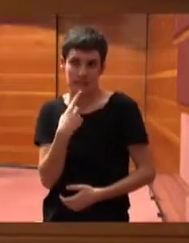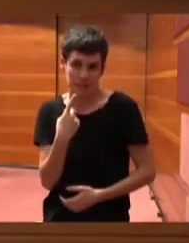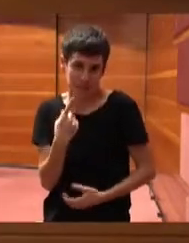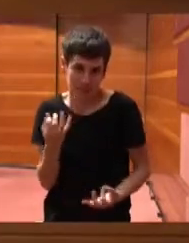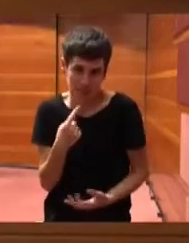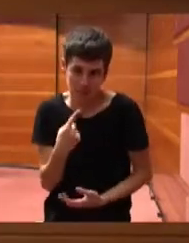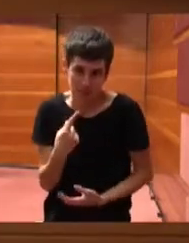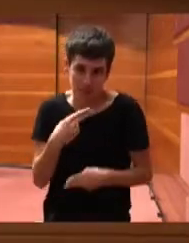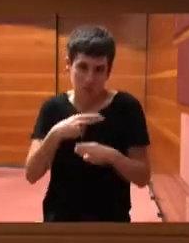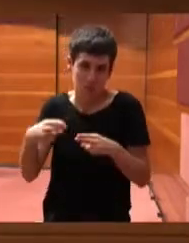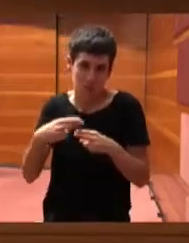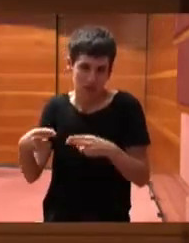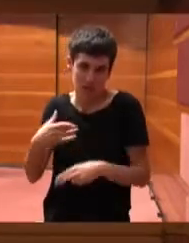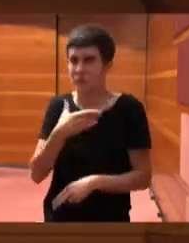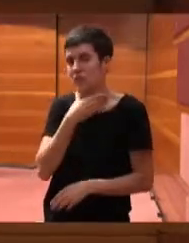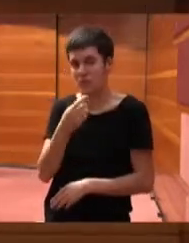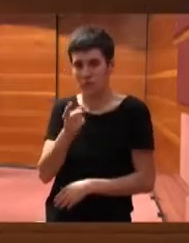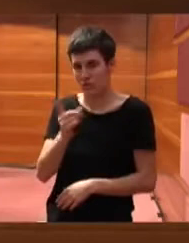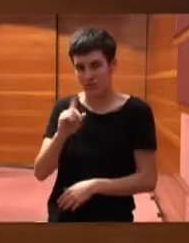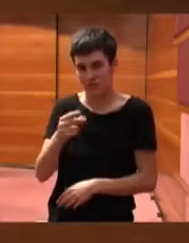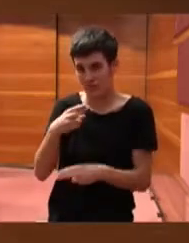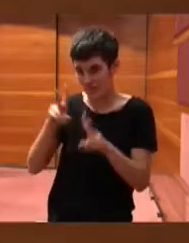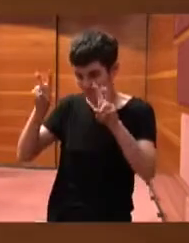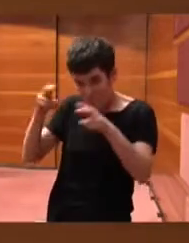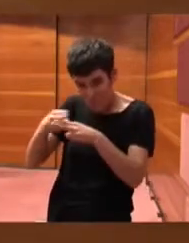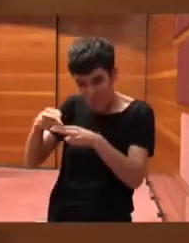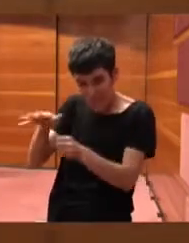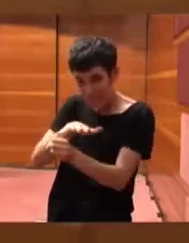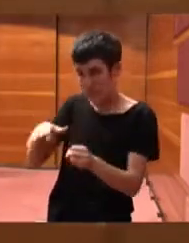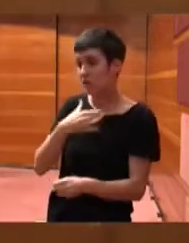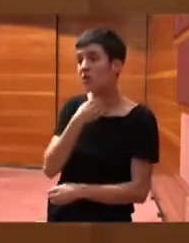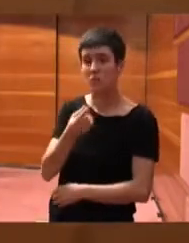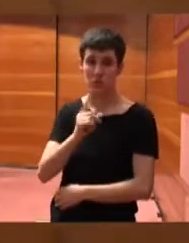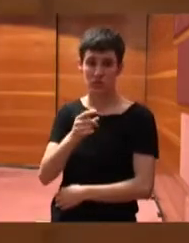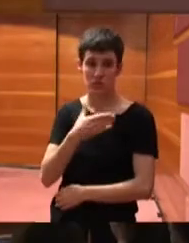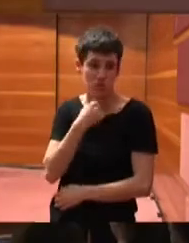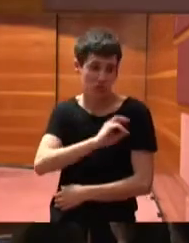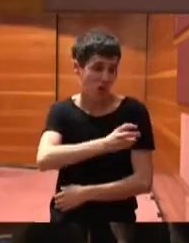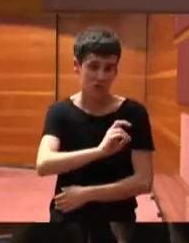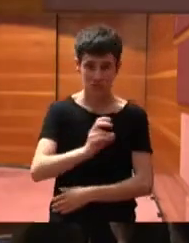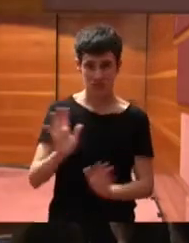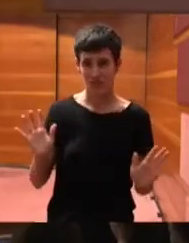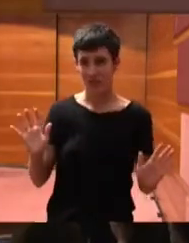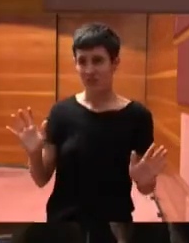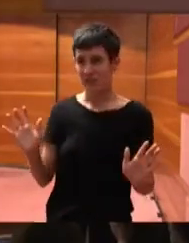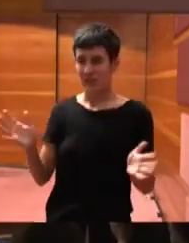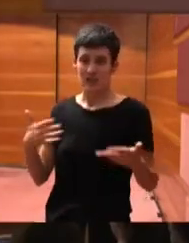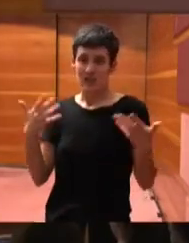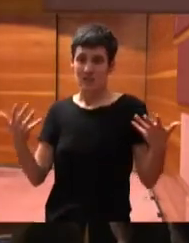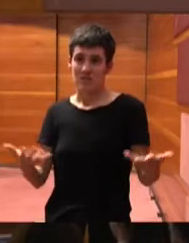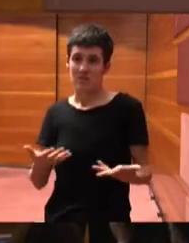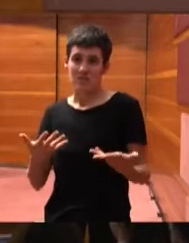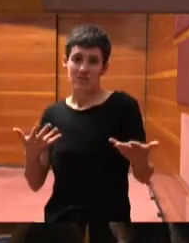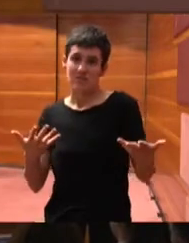política. ¿Vale? He trabajado, pero no me gusta la política. A mí, pues, me gustan otras cosas. Y me gustan las startups, me gusta el